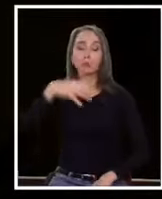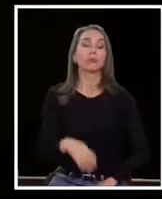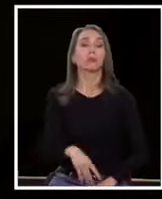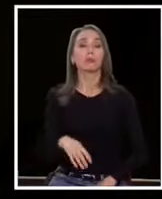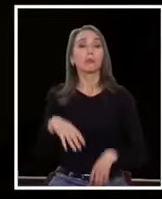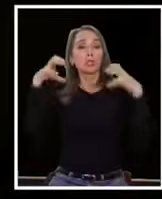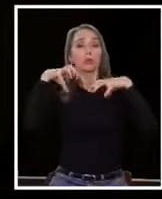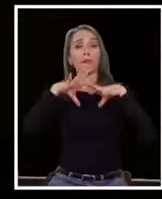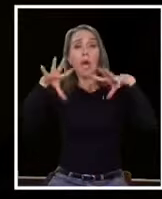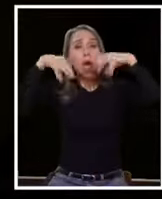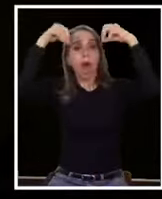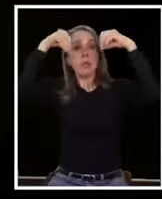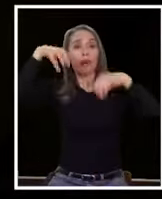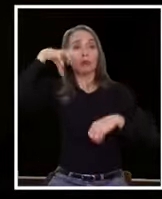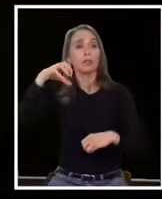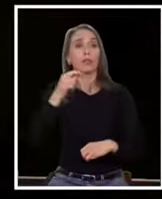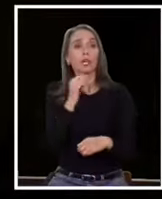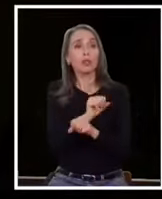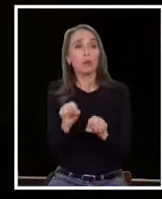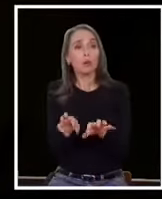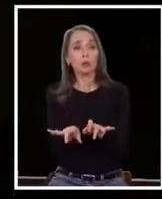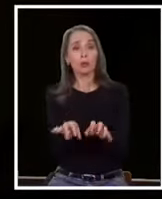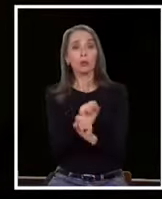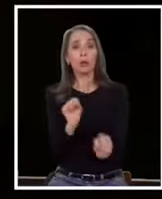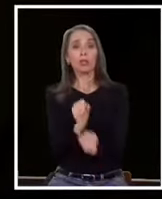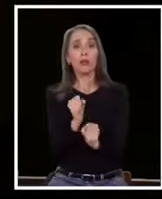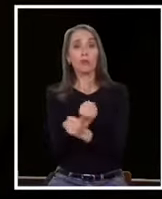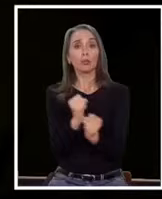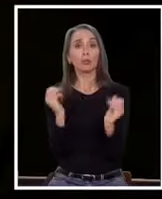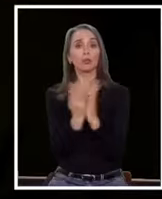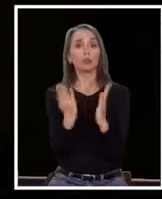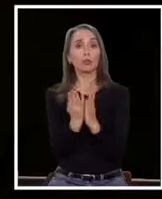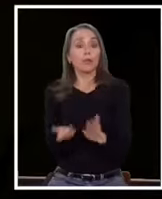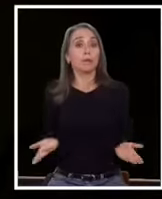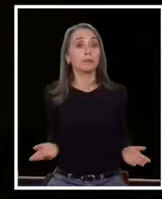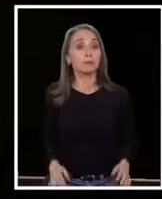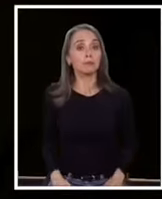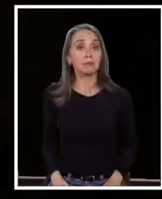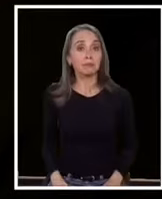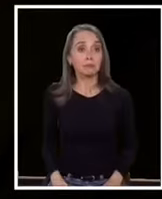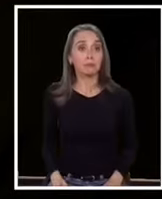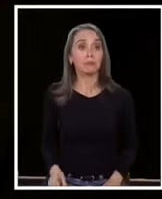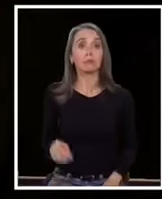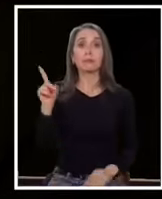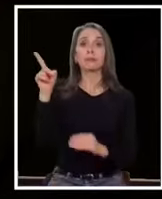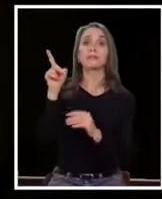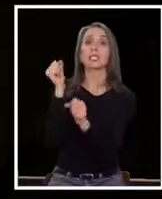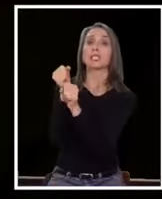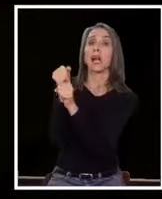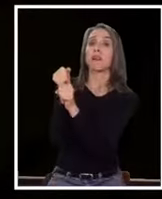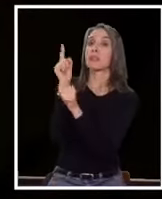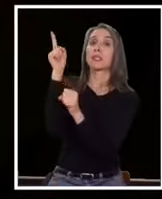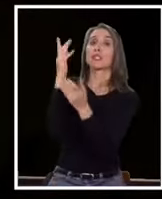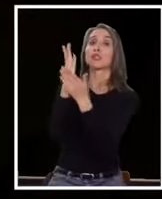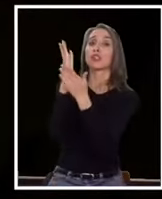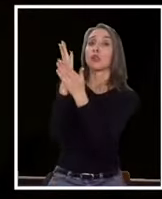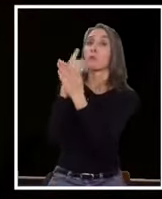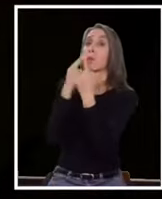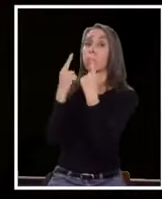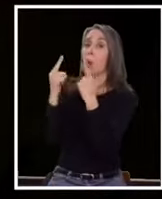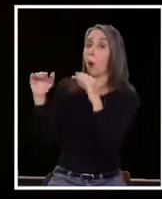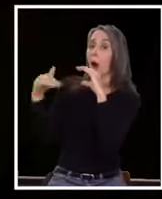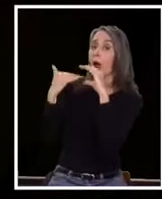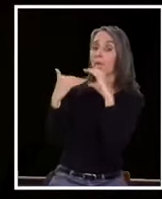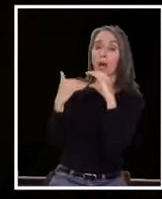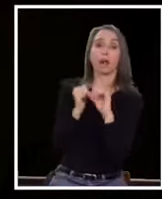está? ¿No puedes ocupar tu computador? No puedo trabajar, no puedo estudiar. Si me mandan tarea o una prueba, tengo que avisarle